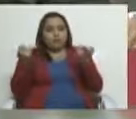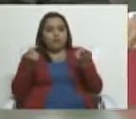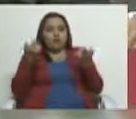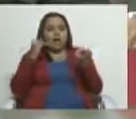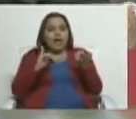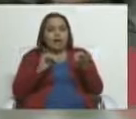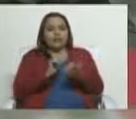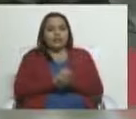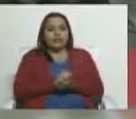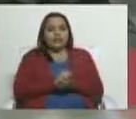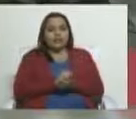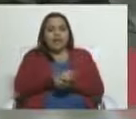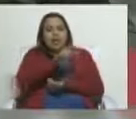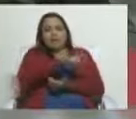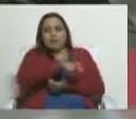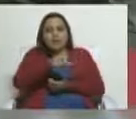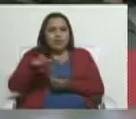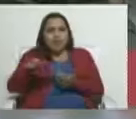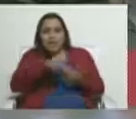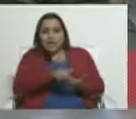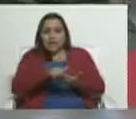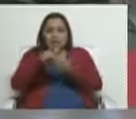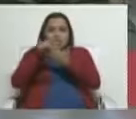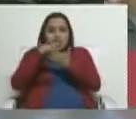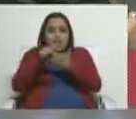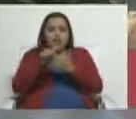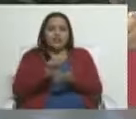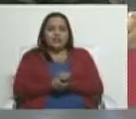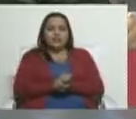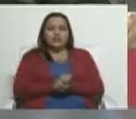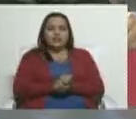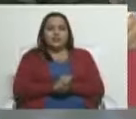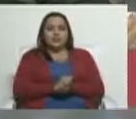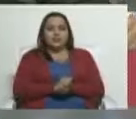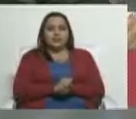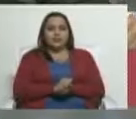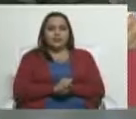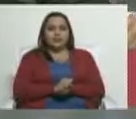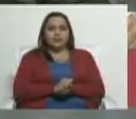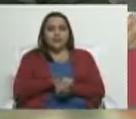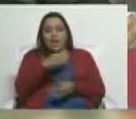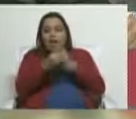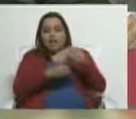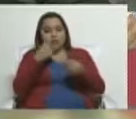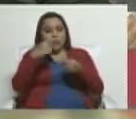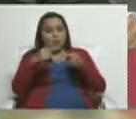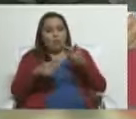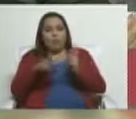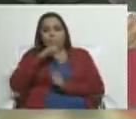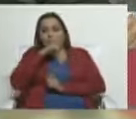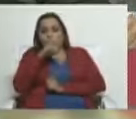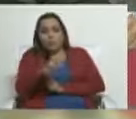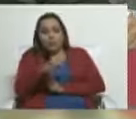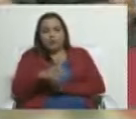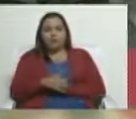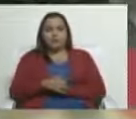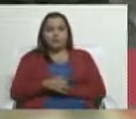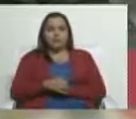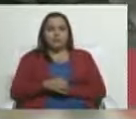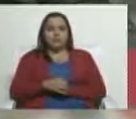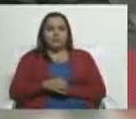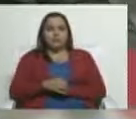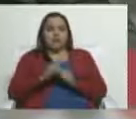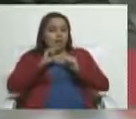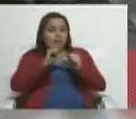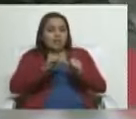cuerda de dirigentes neofascistas o posfascistas, como tú dices, que hacen cosas terribles y, sin embargo, y